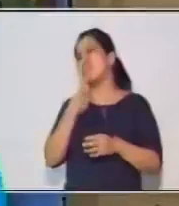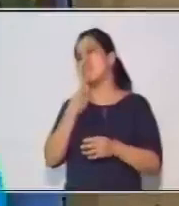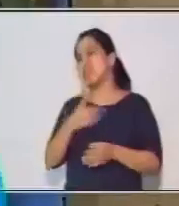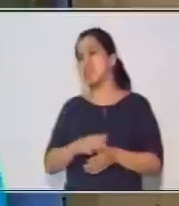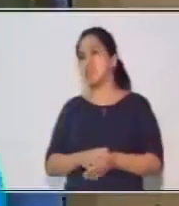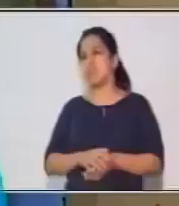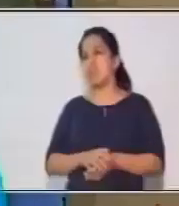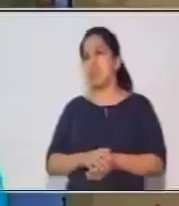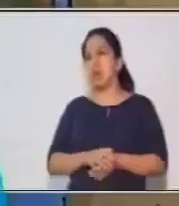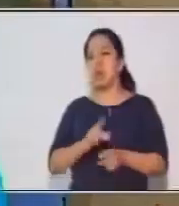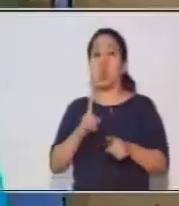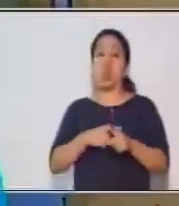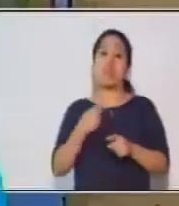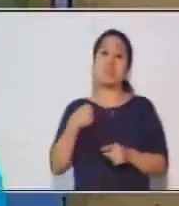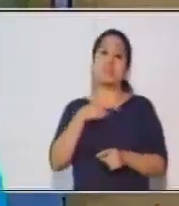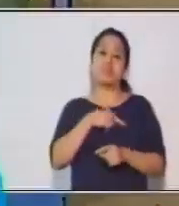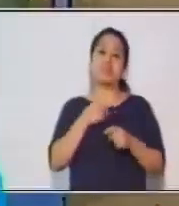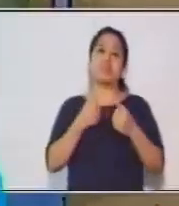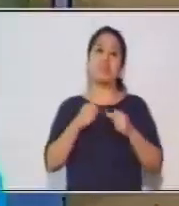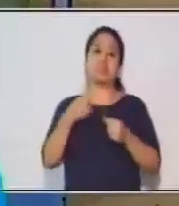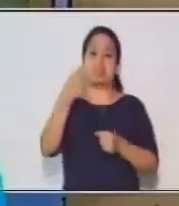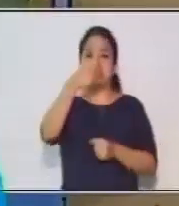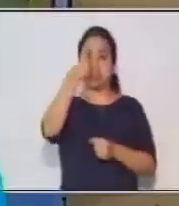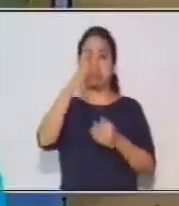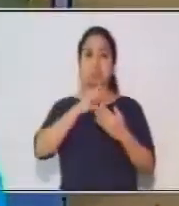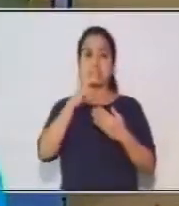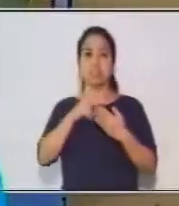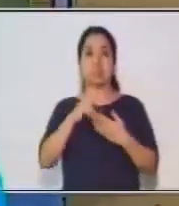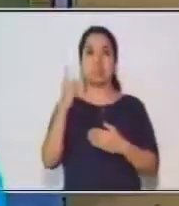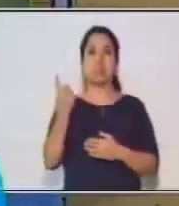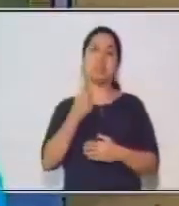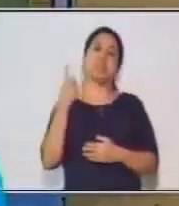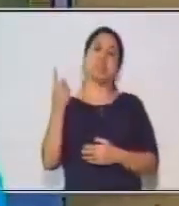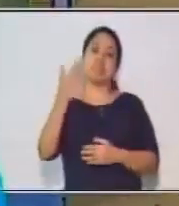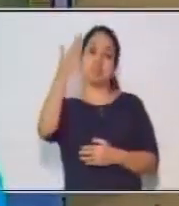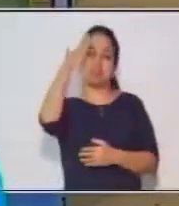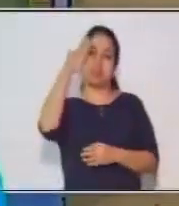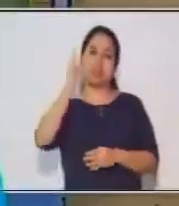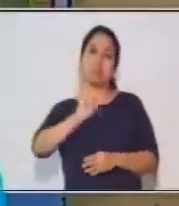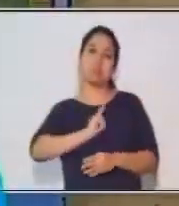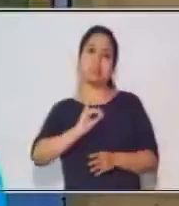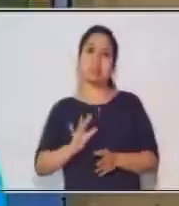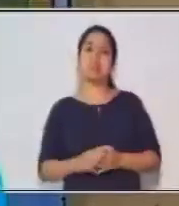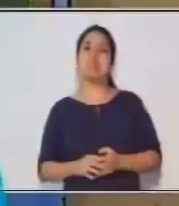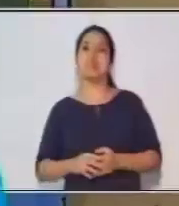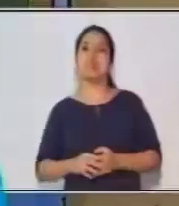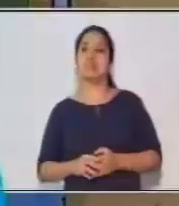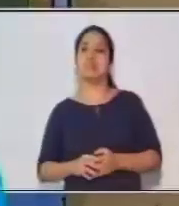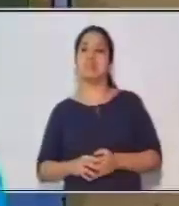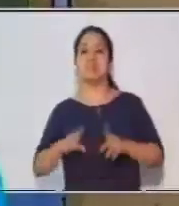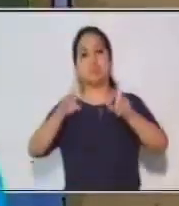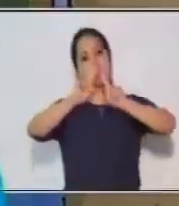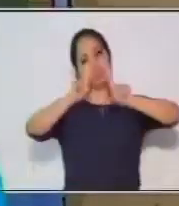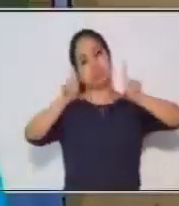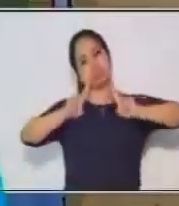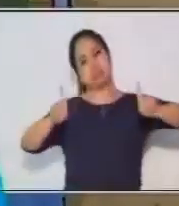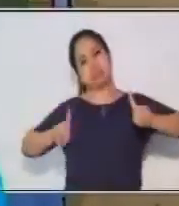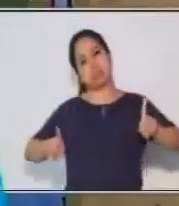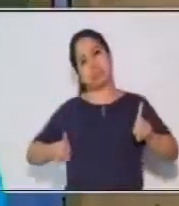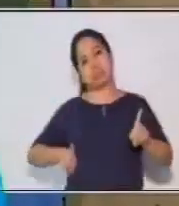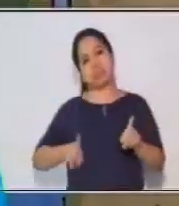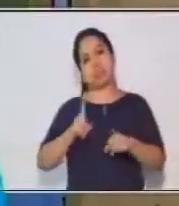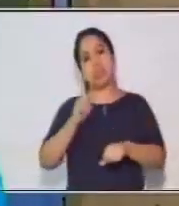realizamos trabajos, proyectos, es muy importante saber identificar los diferentes tipos de